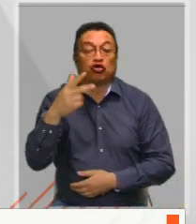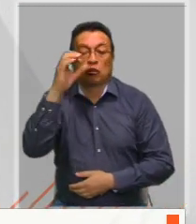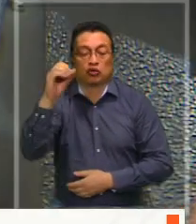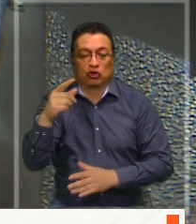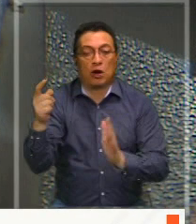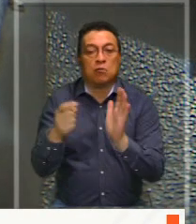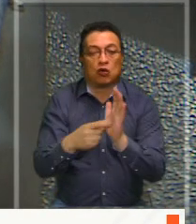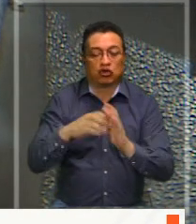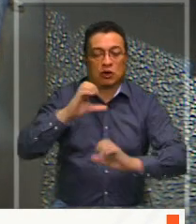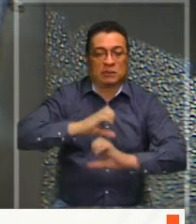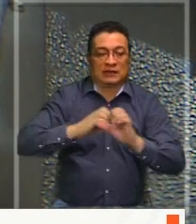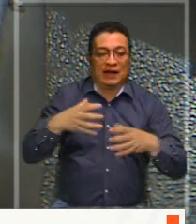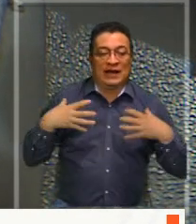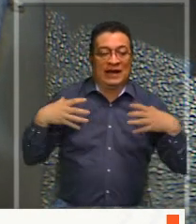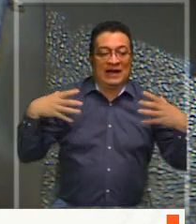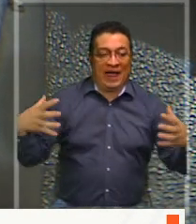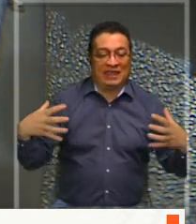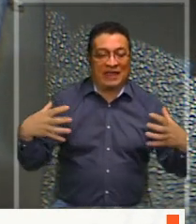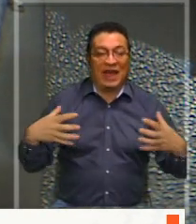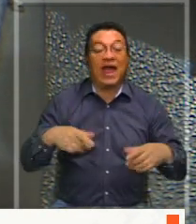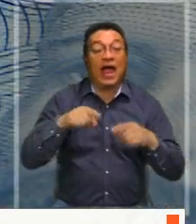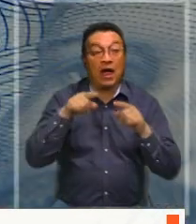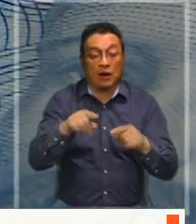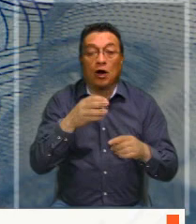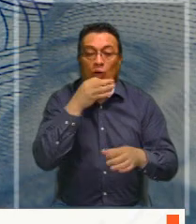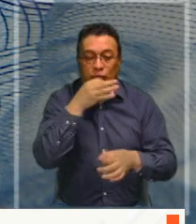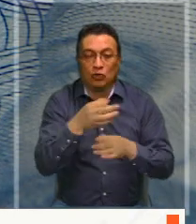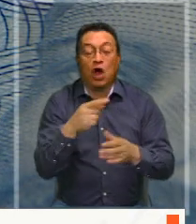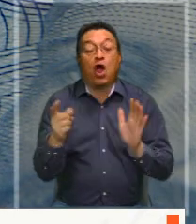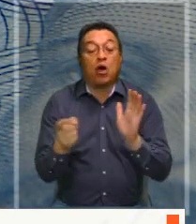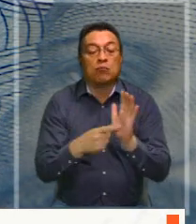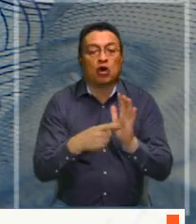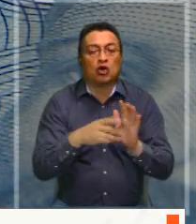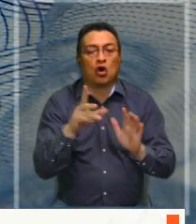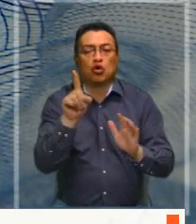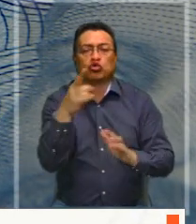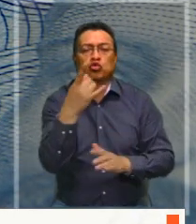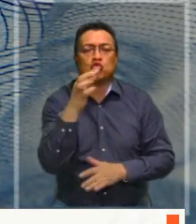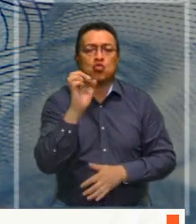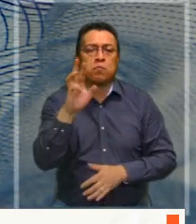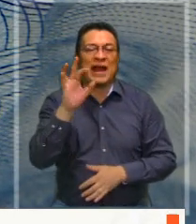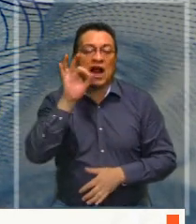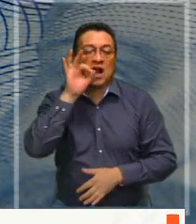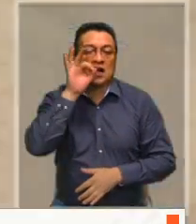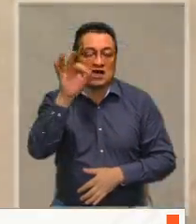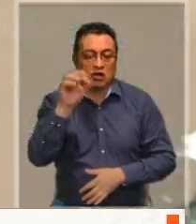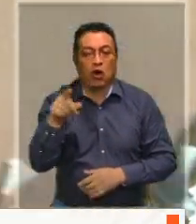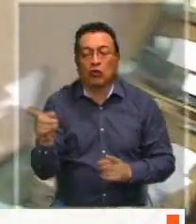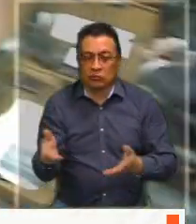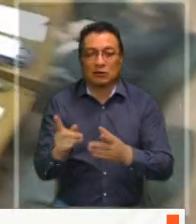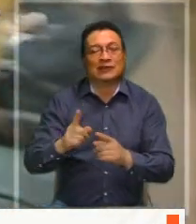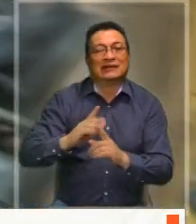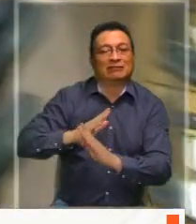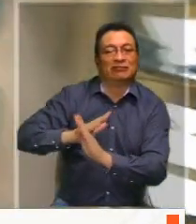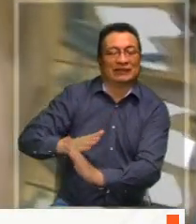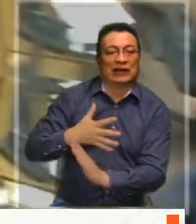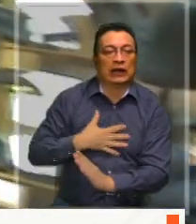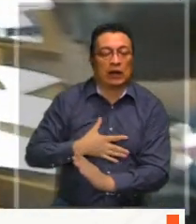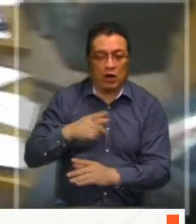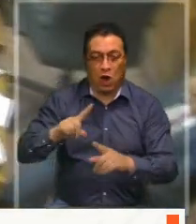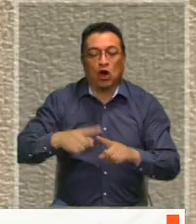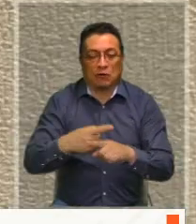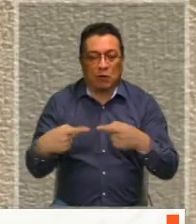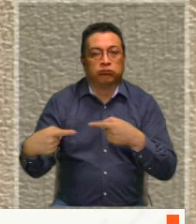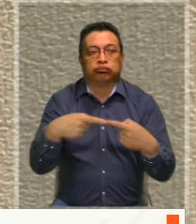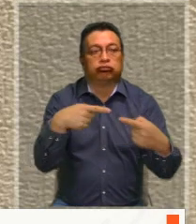las grandes empresas esto como alternativa al denominado impuesto a los súper ricos que impulsa El Ejecutivo la idea reactivo el